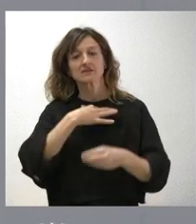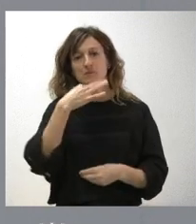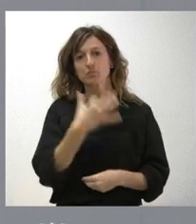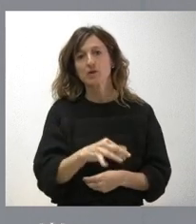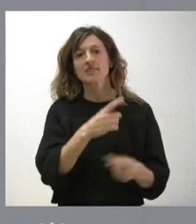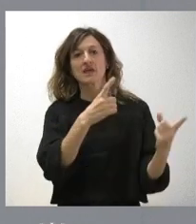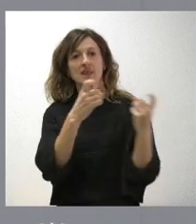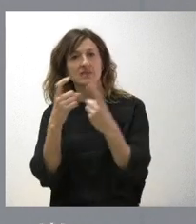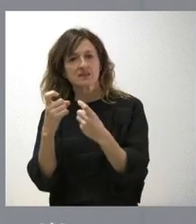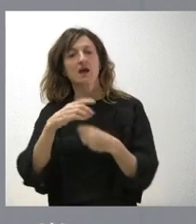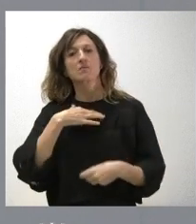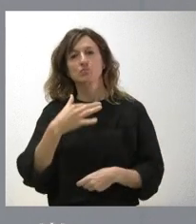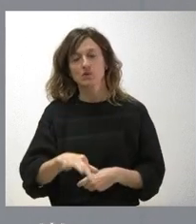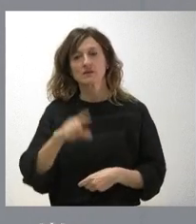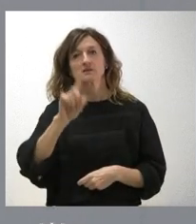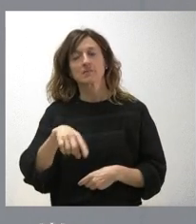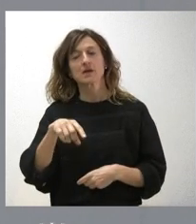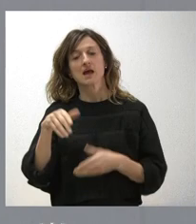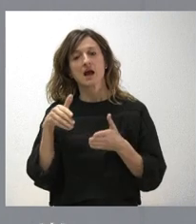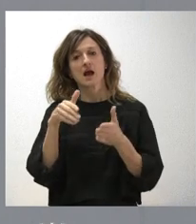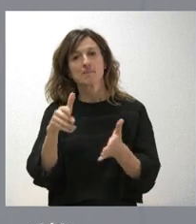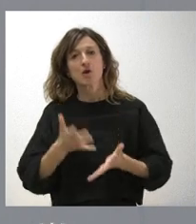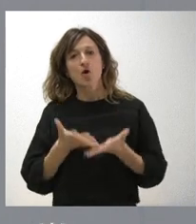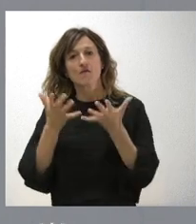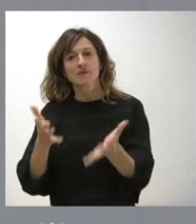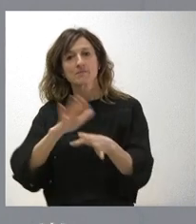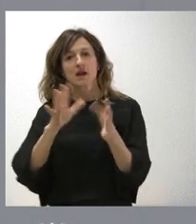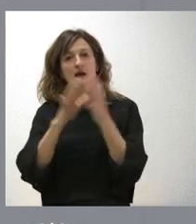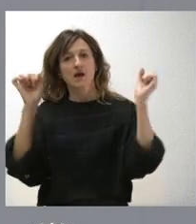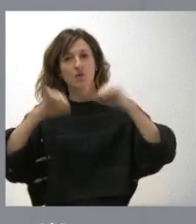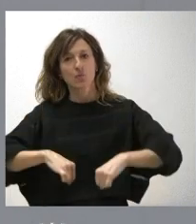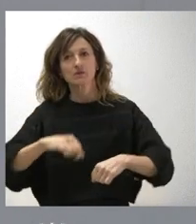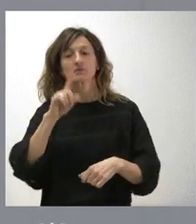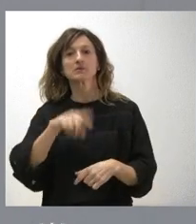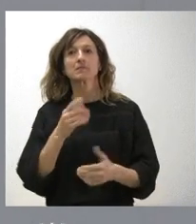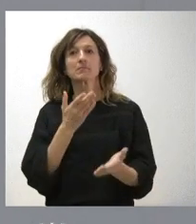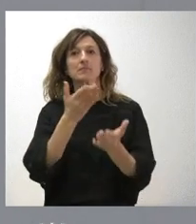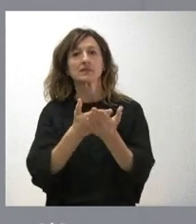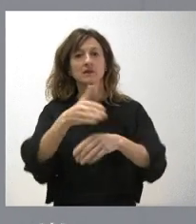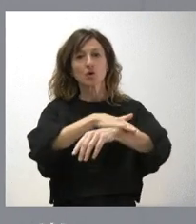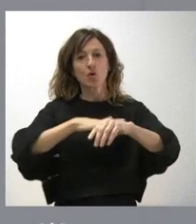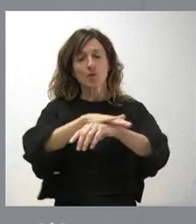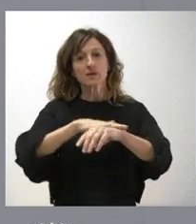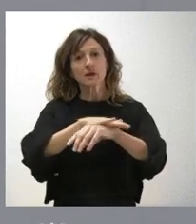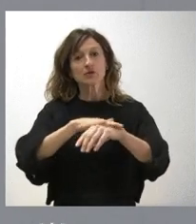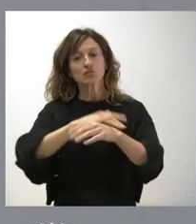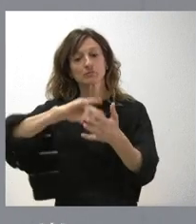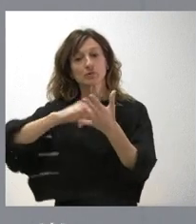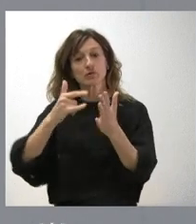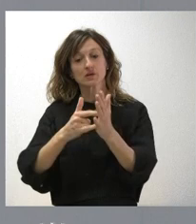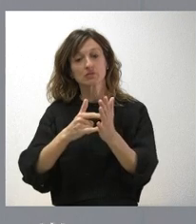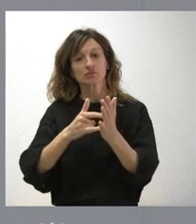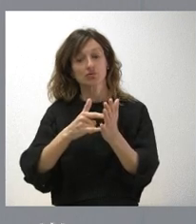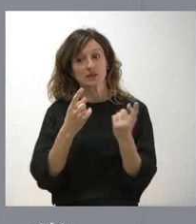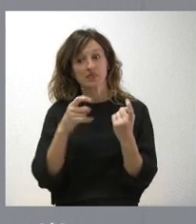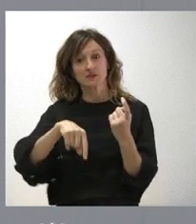necesario ofrecer el cauce de llegar a acuerdos y pedir al gobierno que le preste a estos proyectos que nuestra comunidad